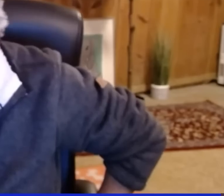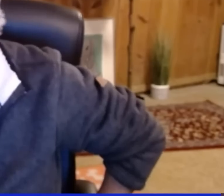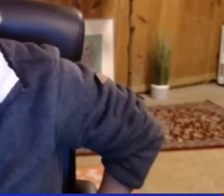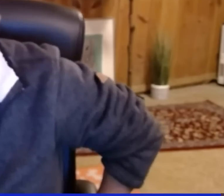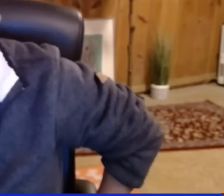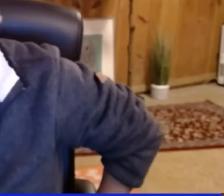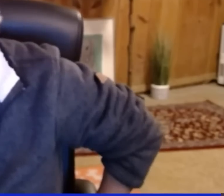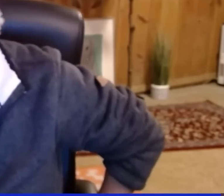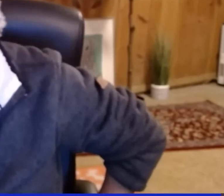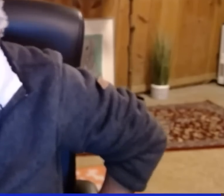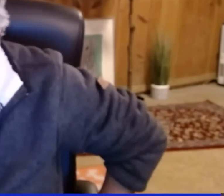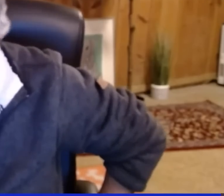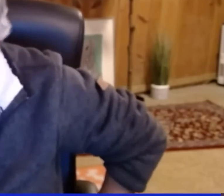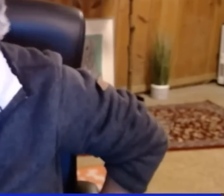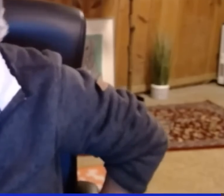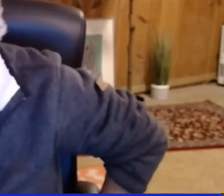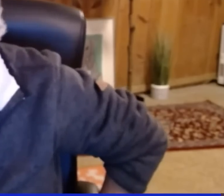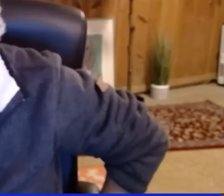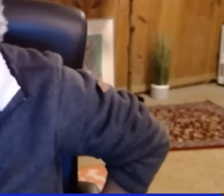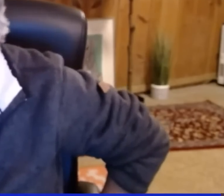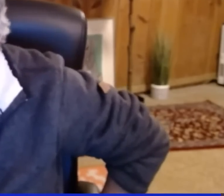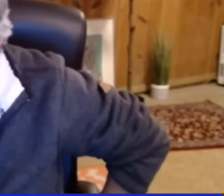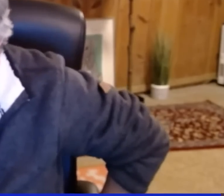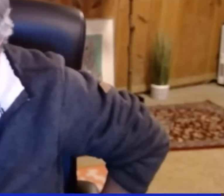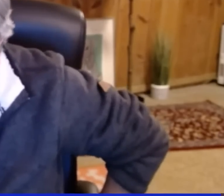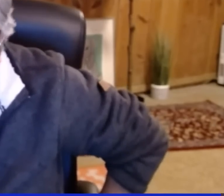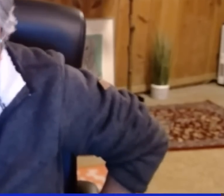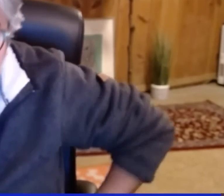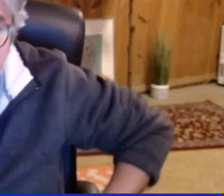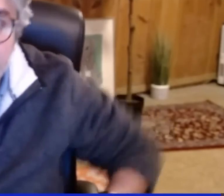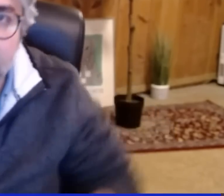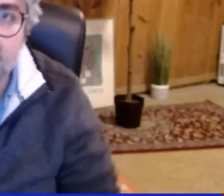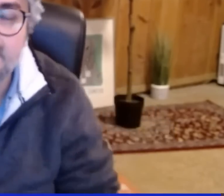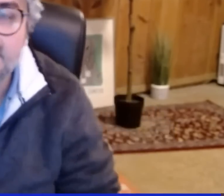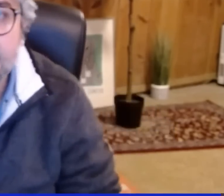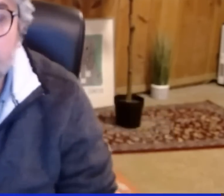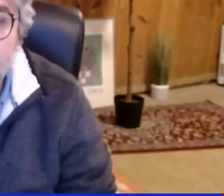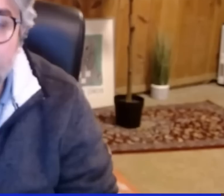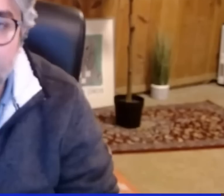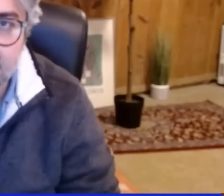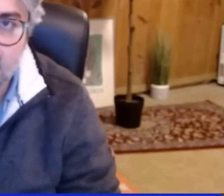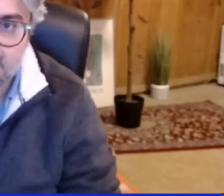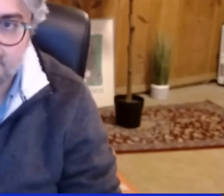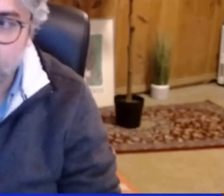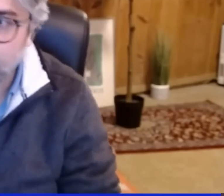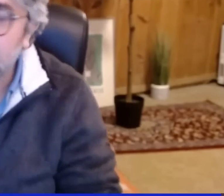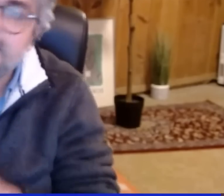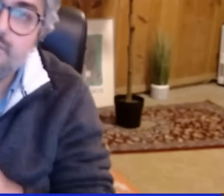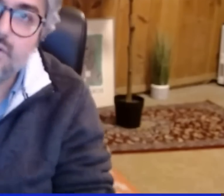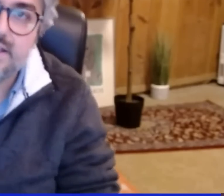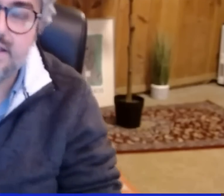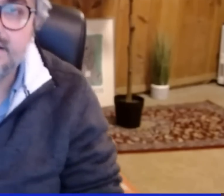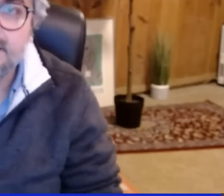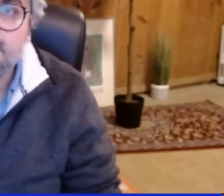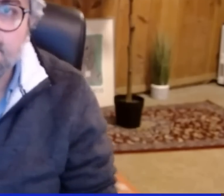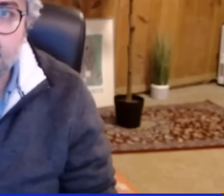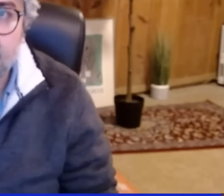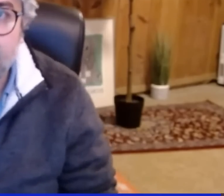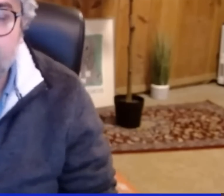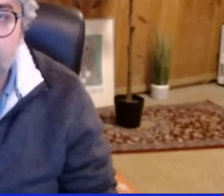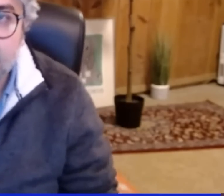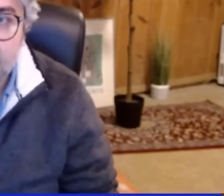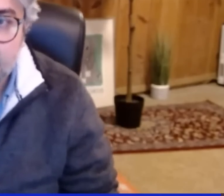semana pasada, Pablo Gómez presentaba precisamente este caso que tiene el gobierno de México en contra de Genaro García Luna en Florida